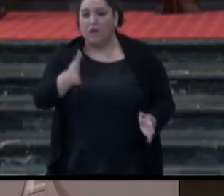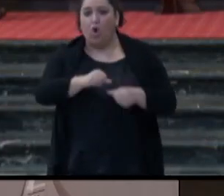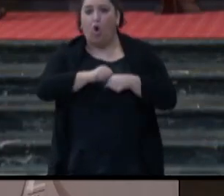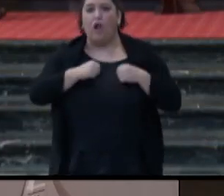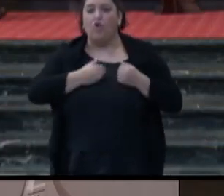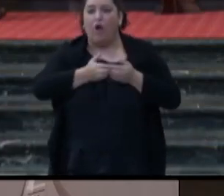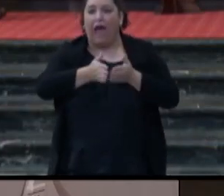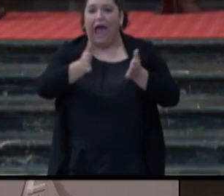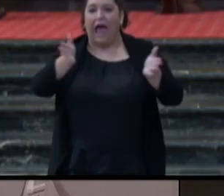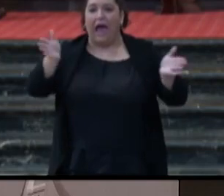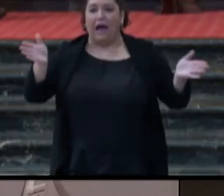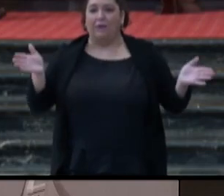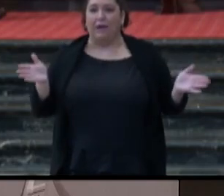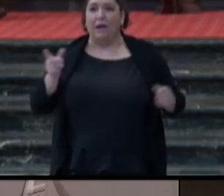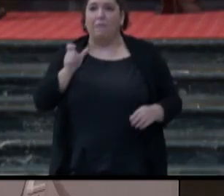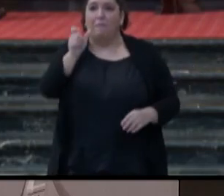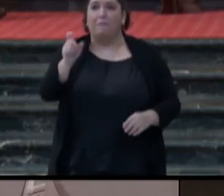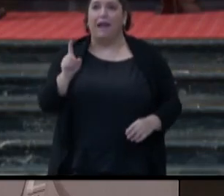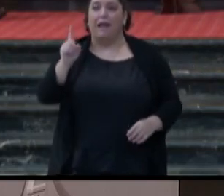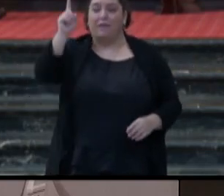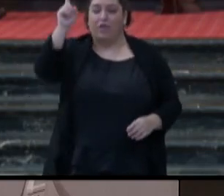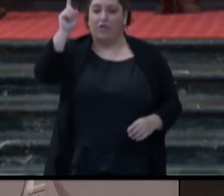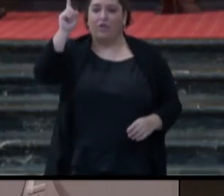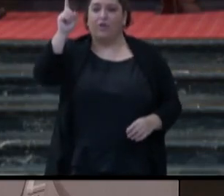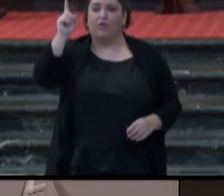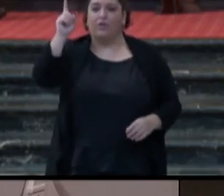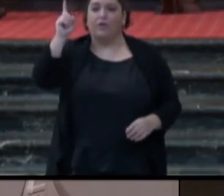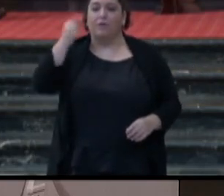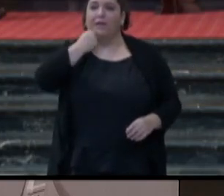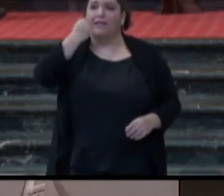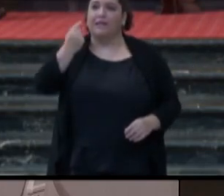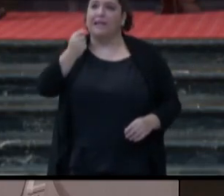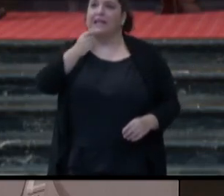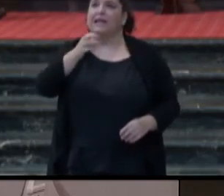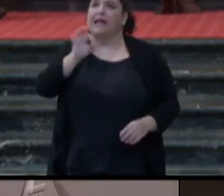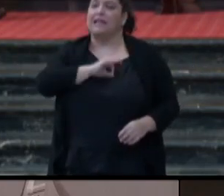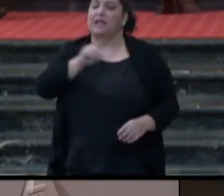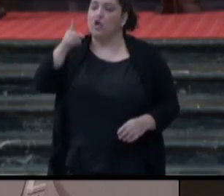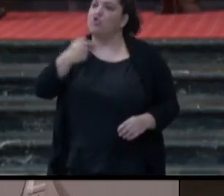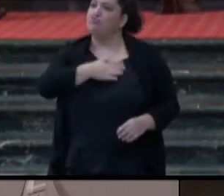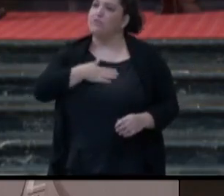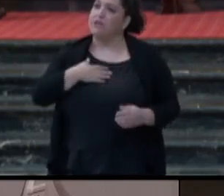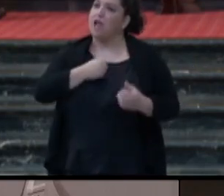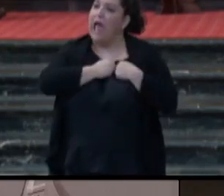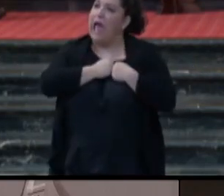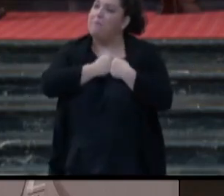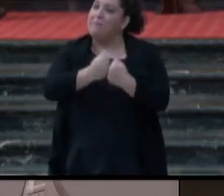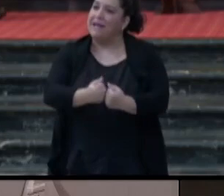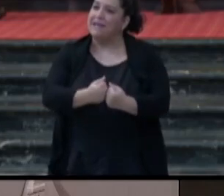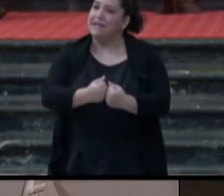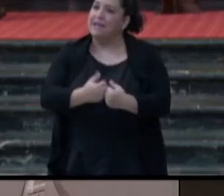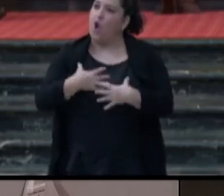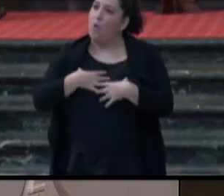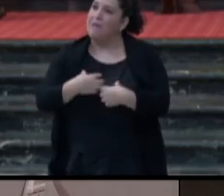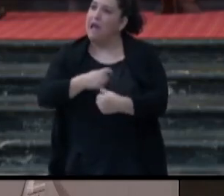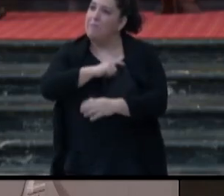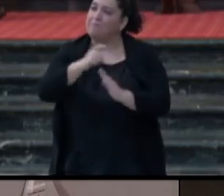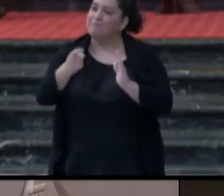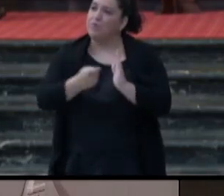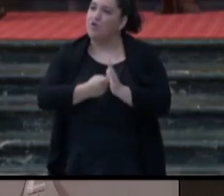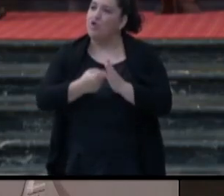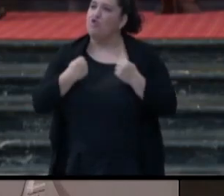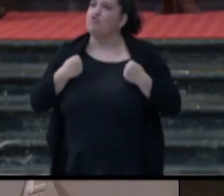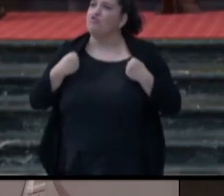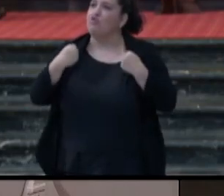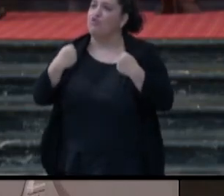hoy a esta palabra de Dios para decirle señor Yo quiero amarte con toda mi alma con todas mis